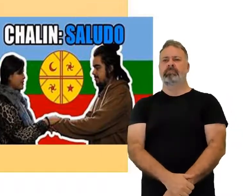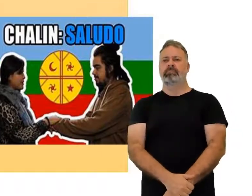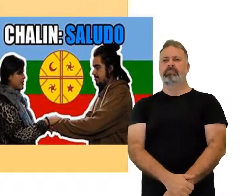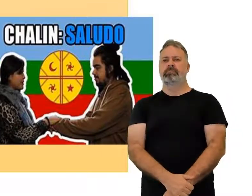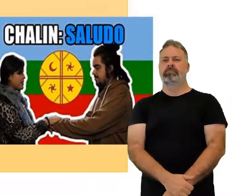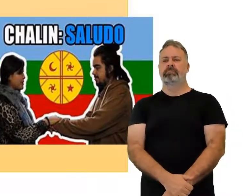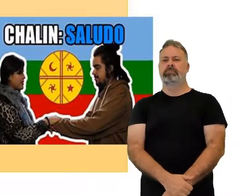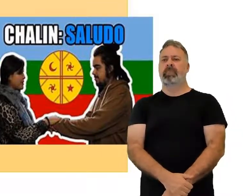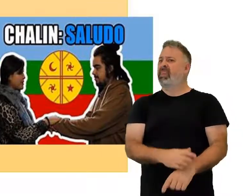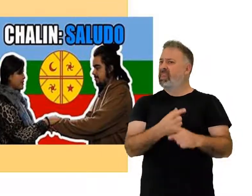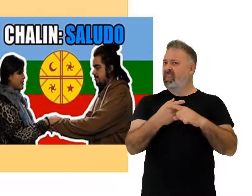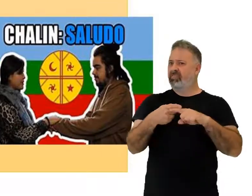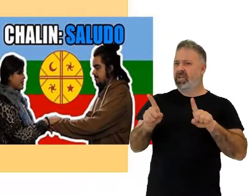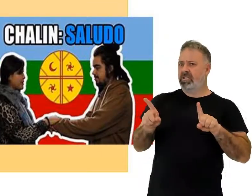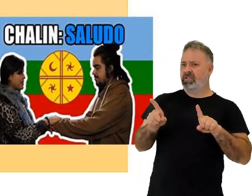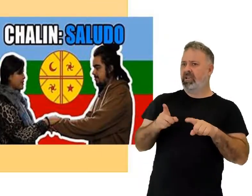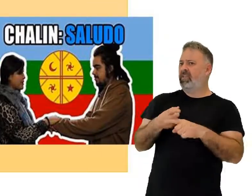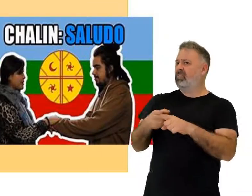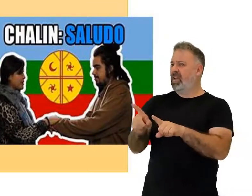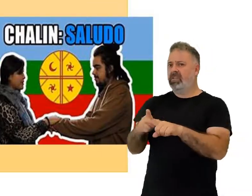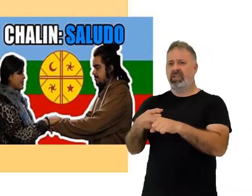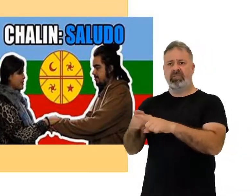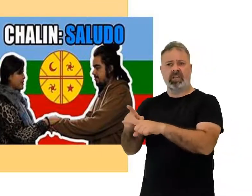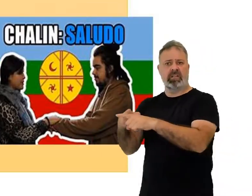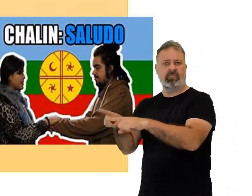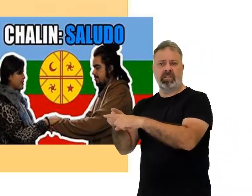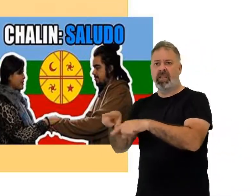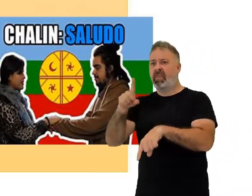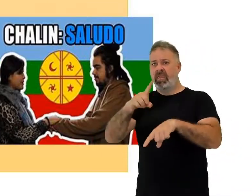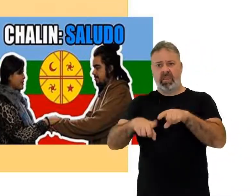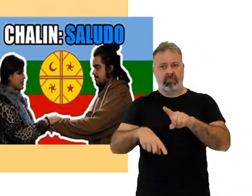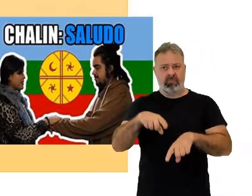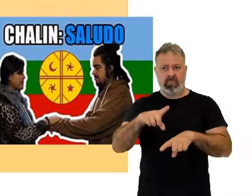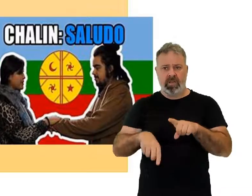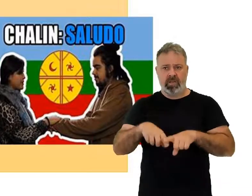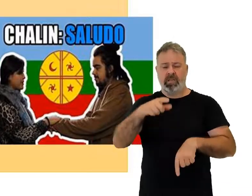y difiere de una cultura a otra.